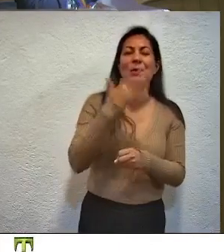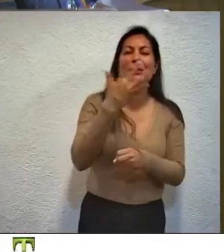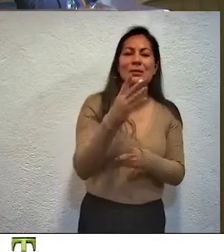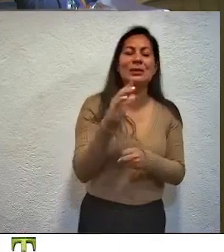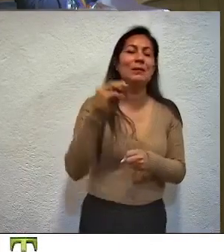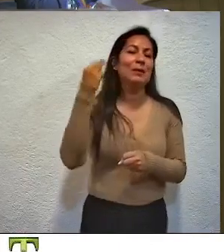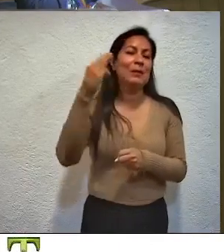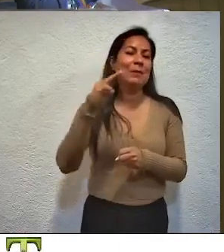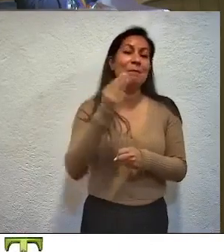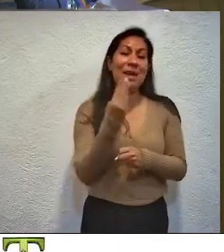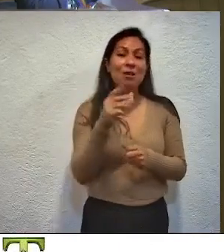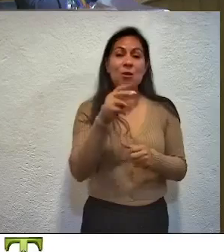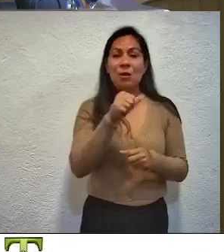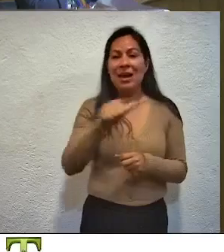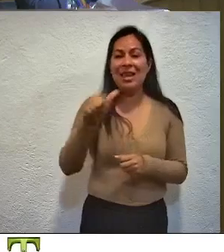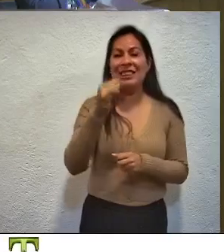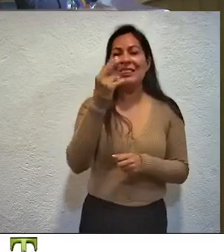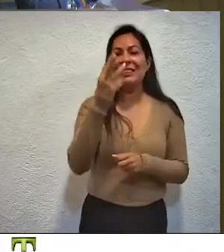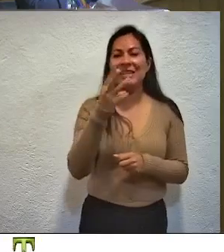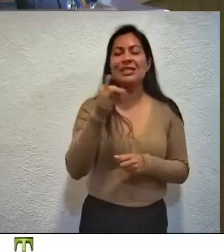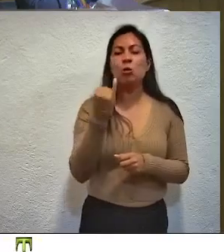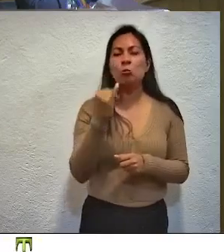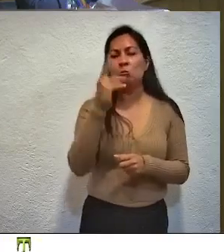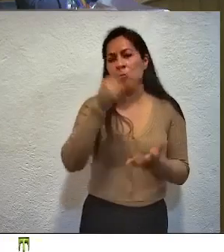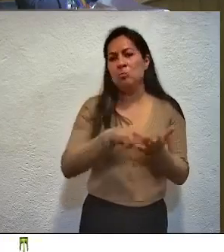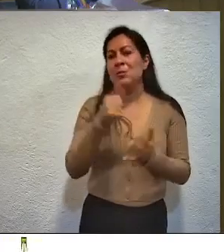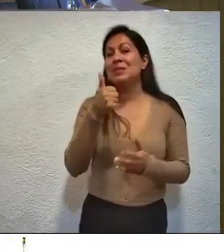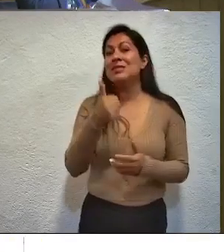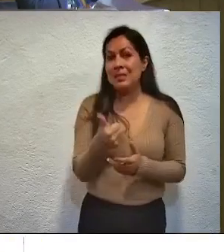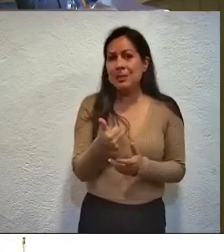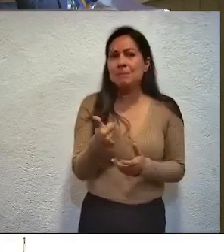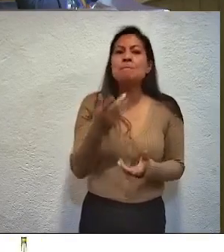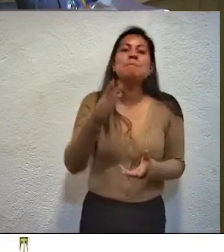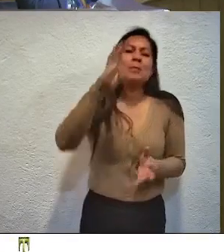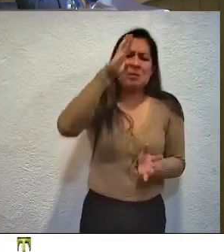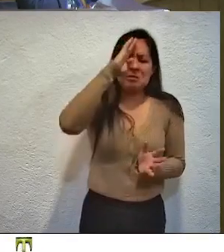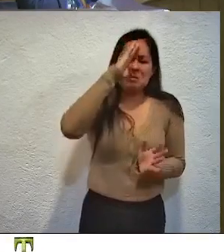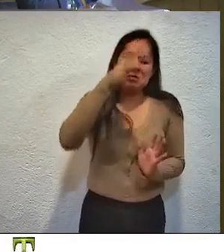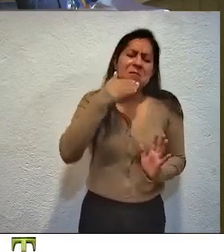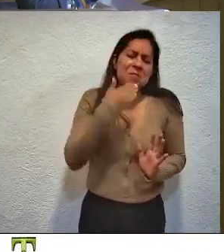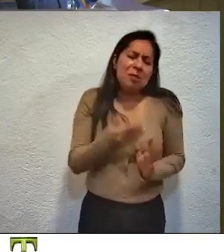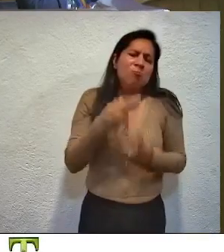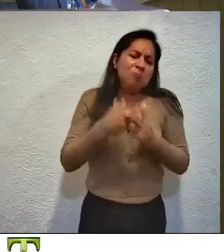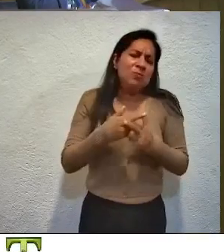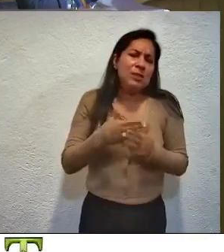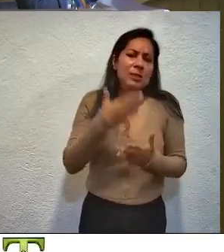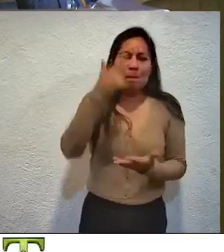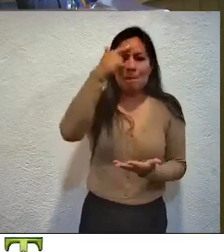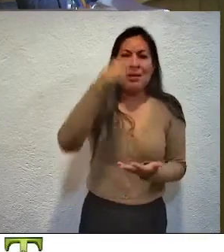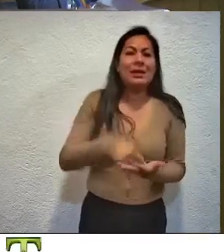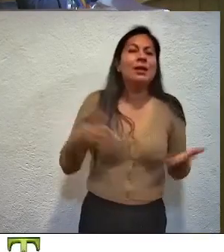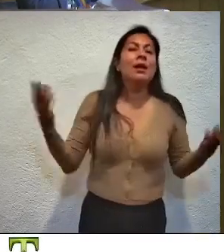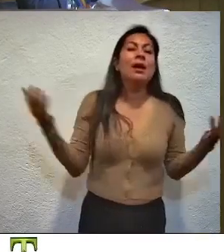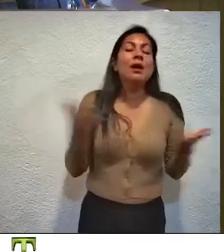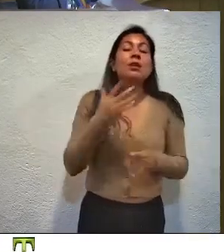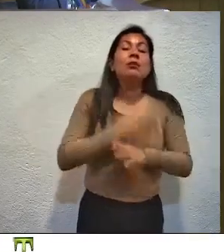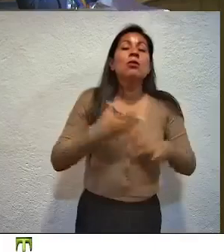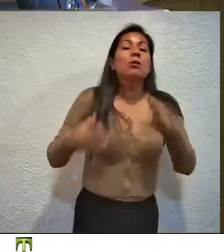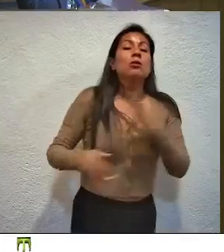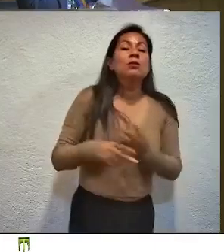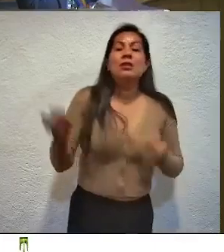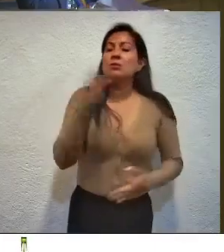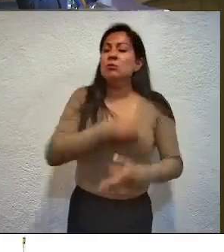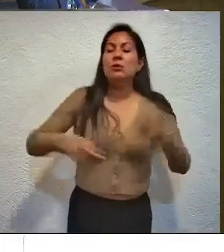de mayo al 3 de junio del 2026, término que se considera razonable y suficiente para que lleven a cabo todas las